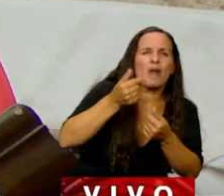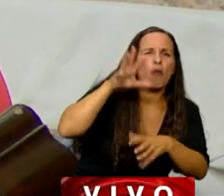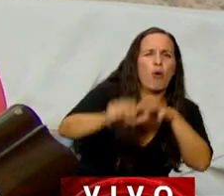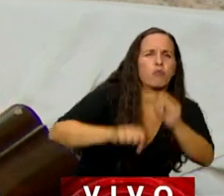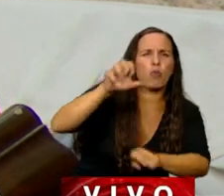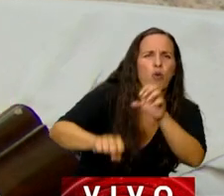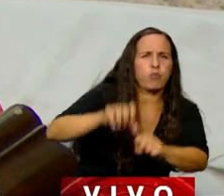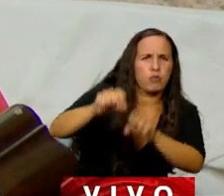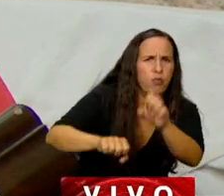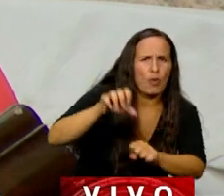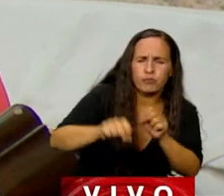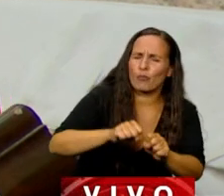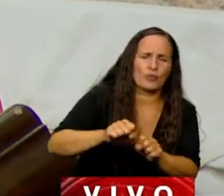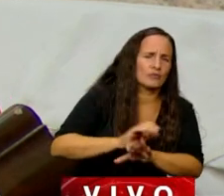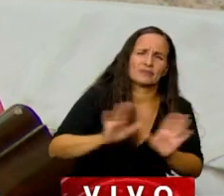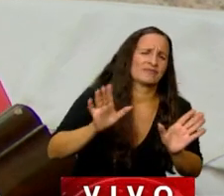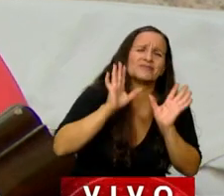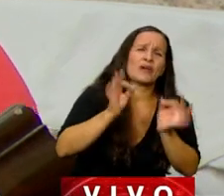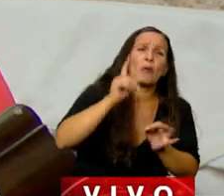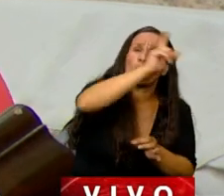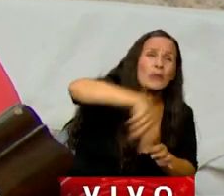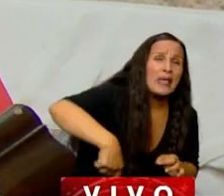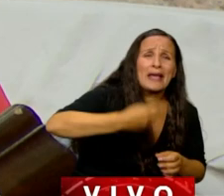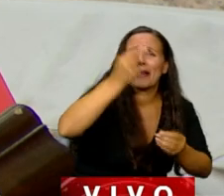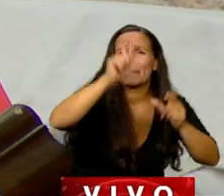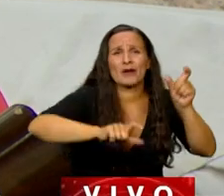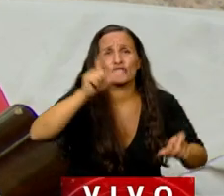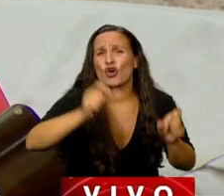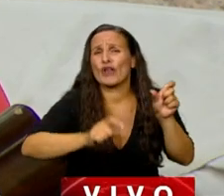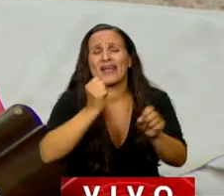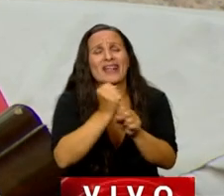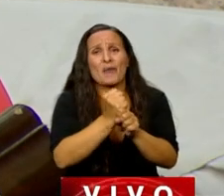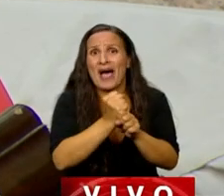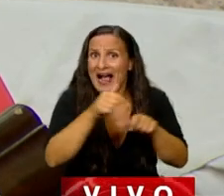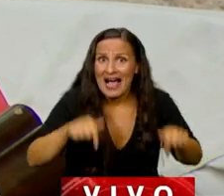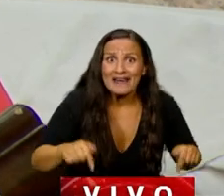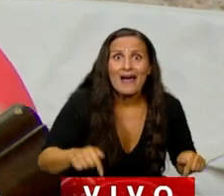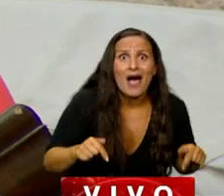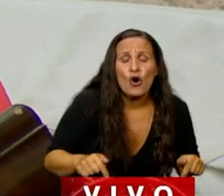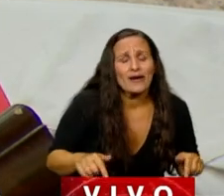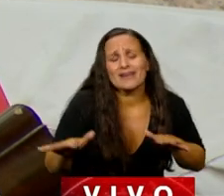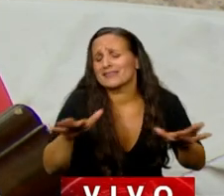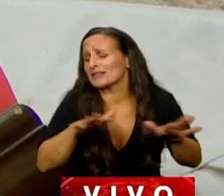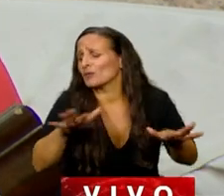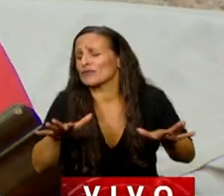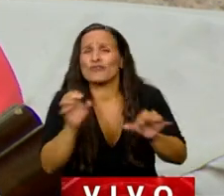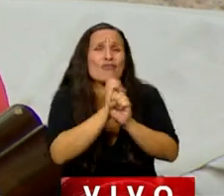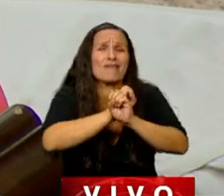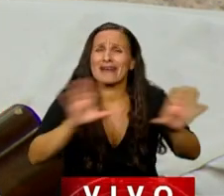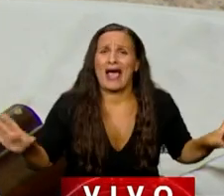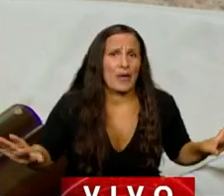modificaciones, de las cajas y las sucesivas modificaciones, llevan a que los trabajadores en actividad hoy tengan situaciones gravísimas.